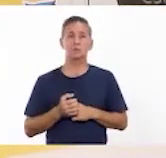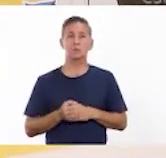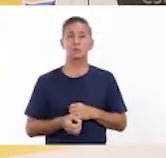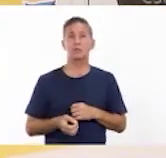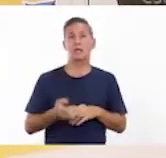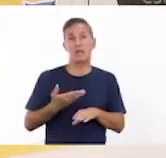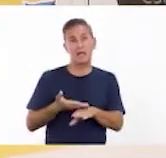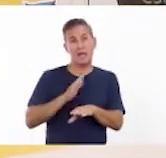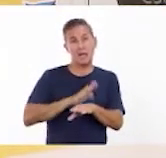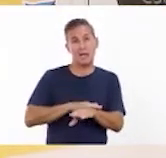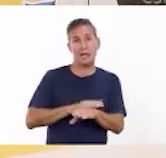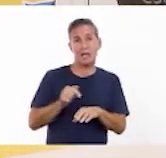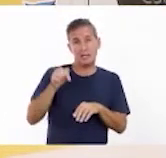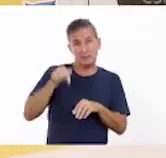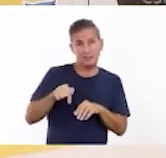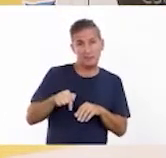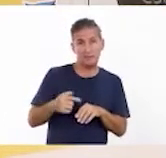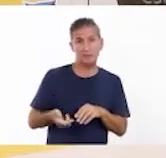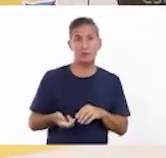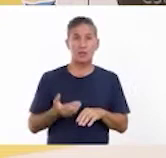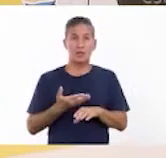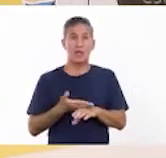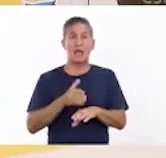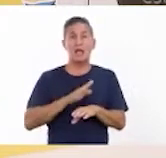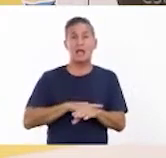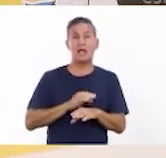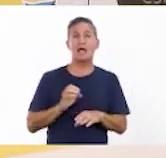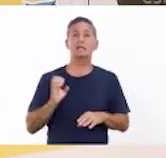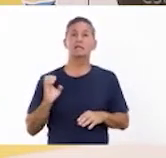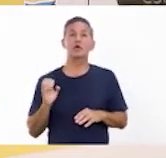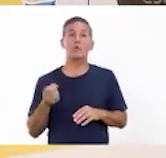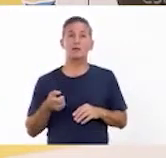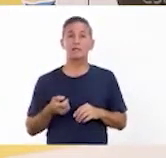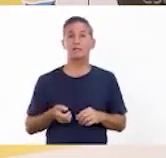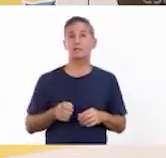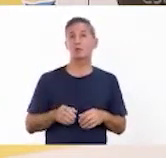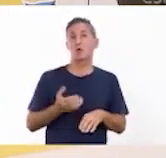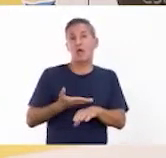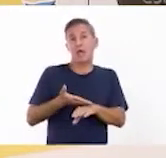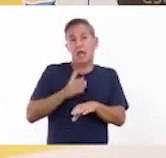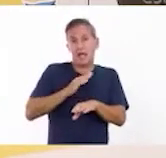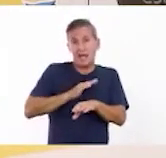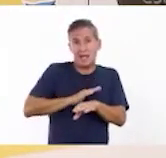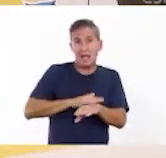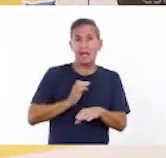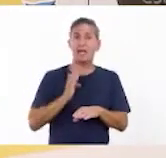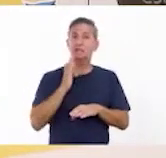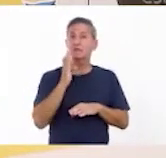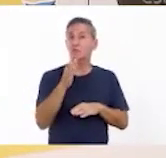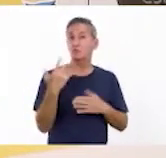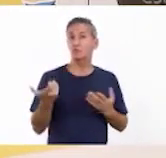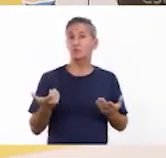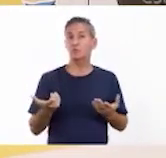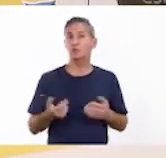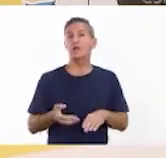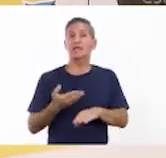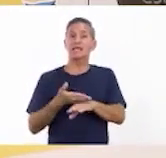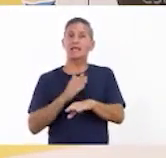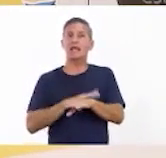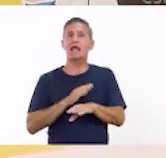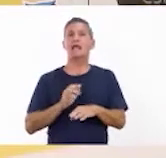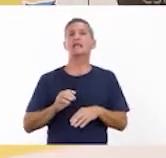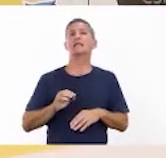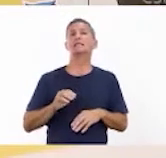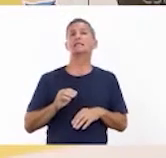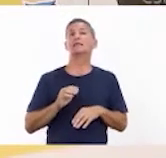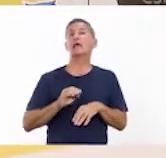pospretérito. En los tiempos compuestos, el antepresente, el antecopretérito, el antepretérito,